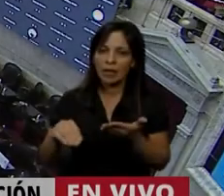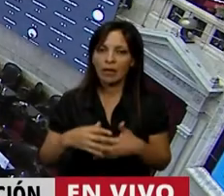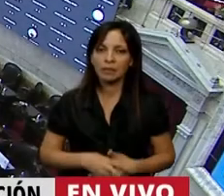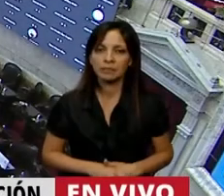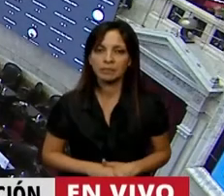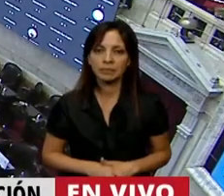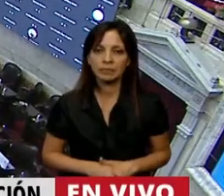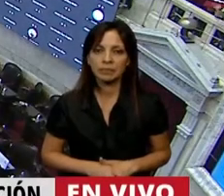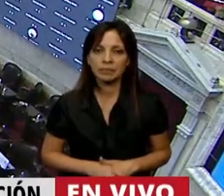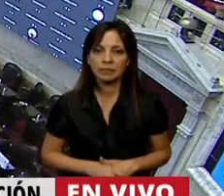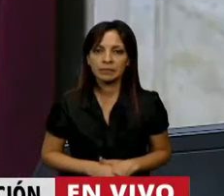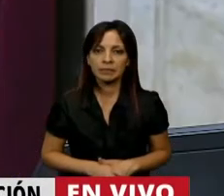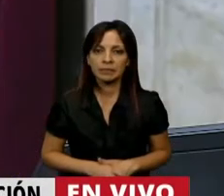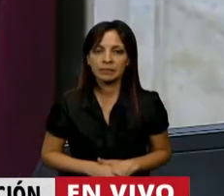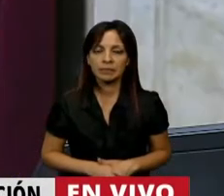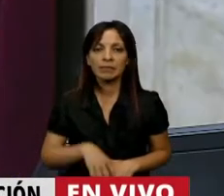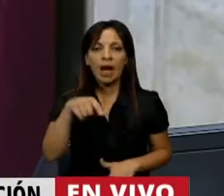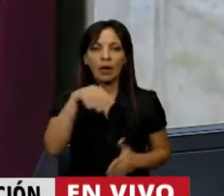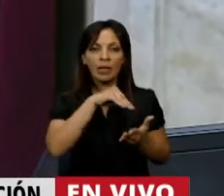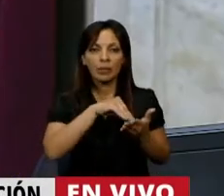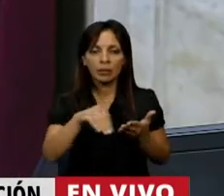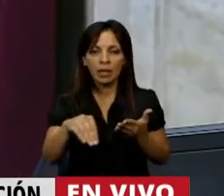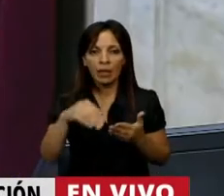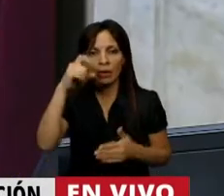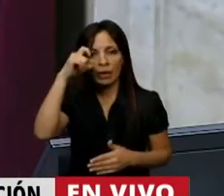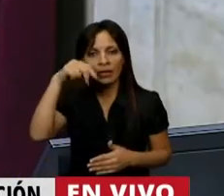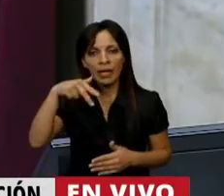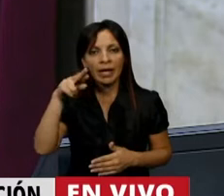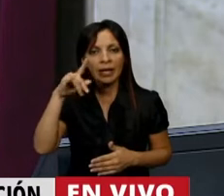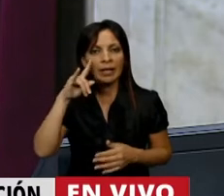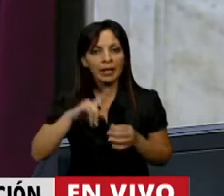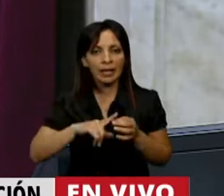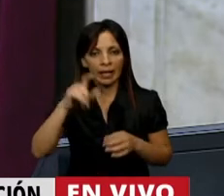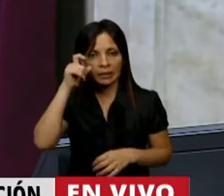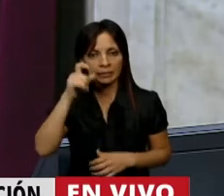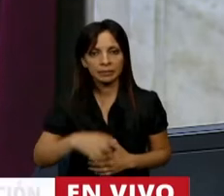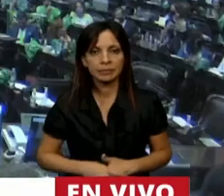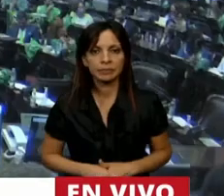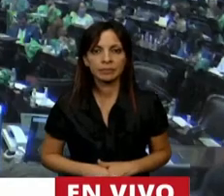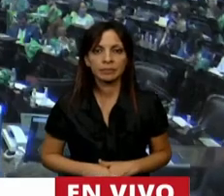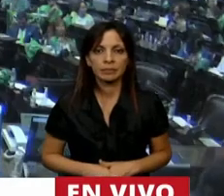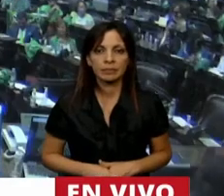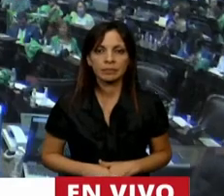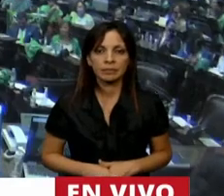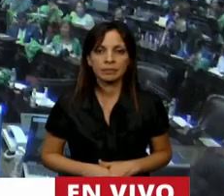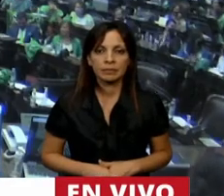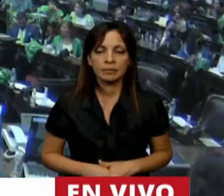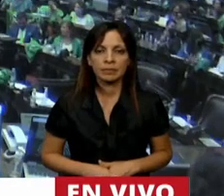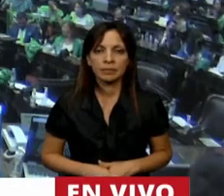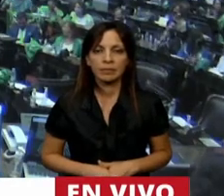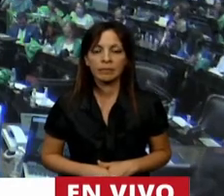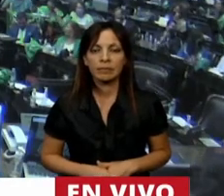el uso de la palabra el diputado Jorge Enrique Lacoste. Juan.